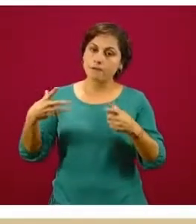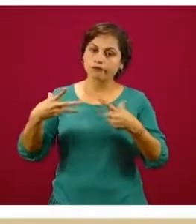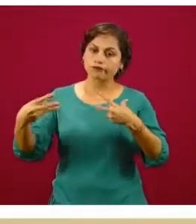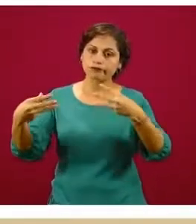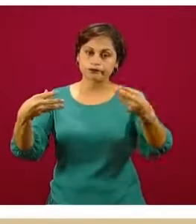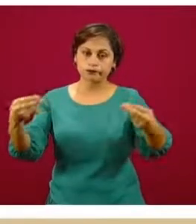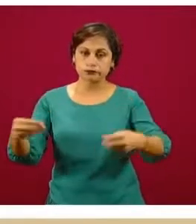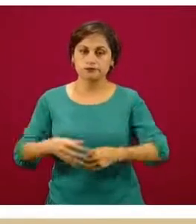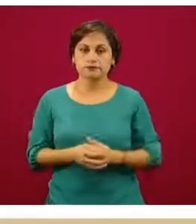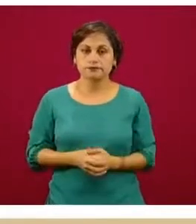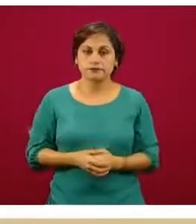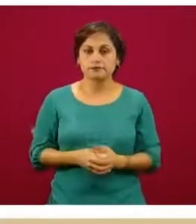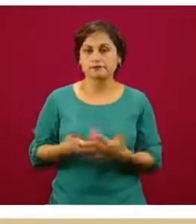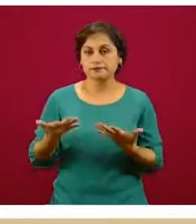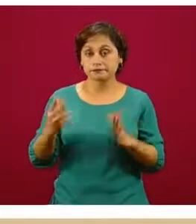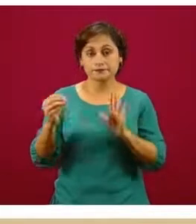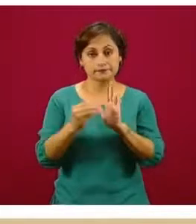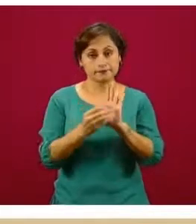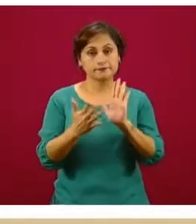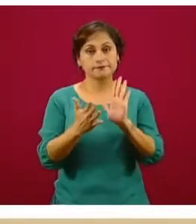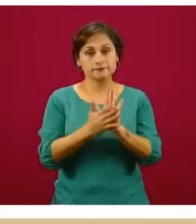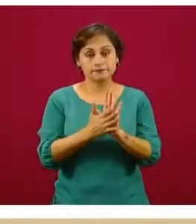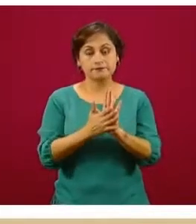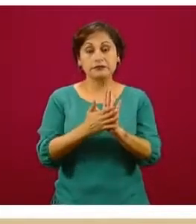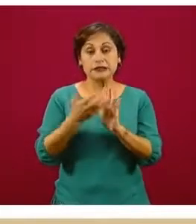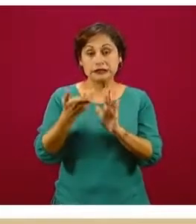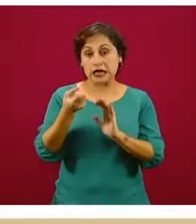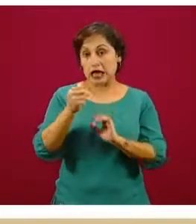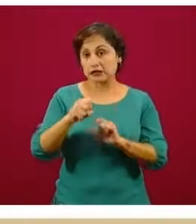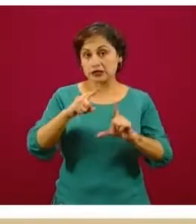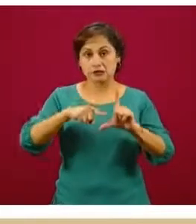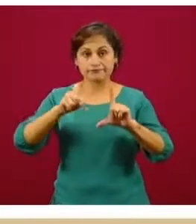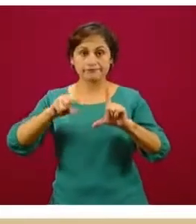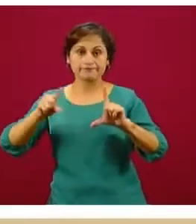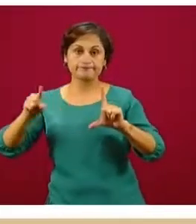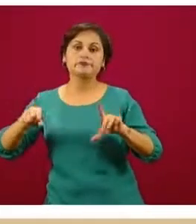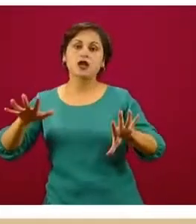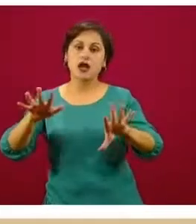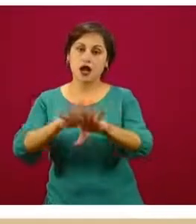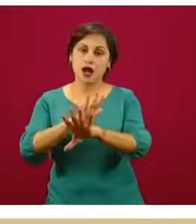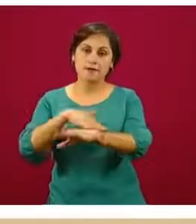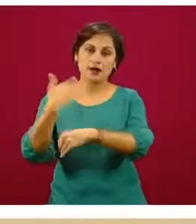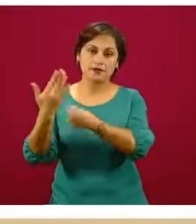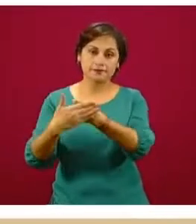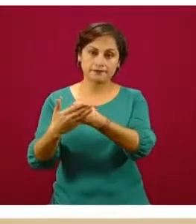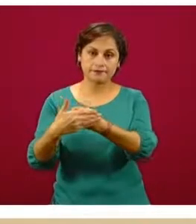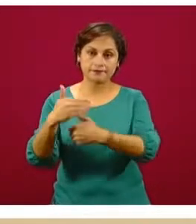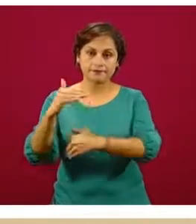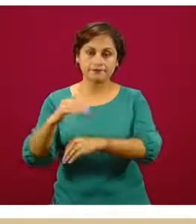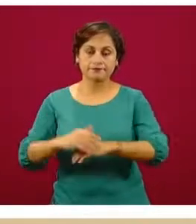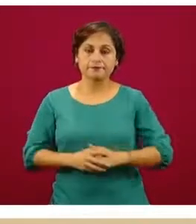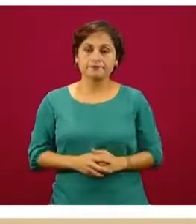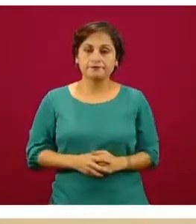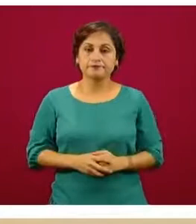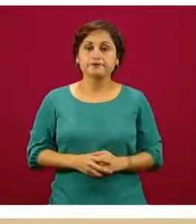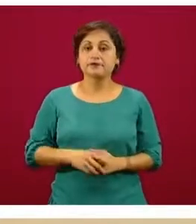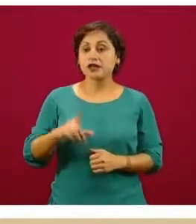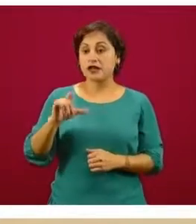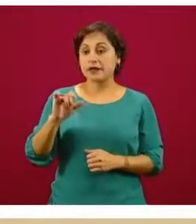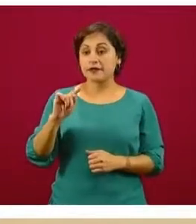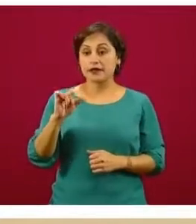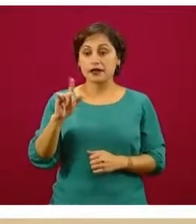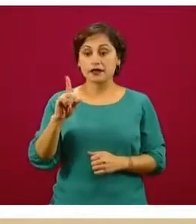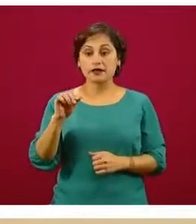Esta distribución, por lo tanto, irá cambiando. La tasa de letalidad, como comentábamos ayer, se ha mantenido estable con